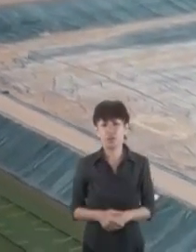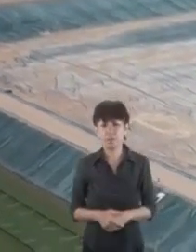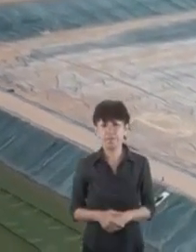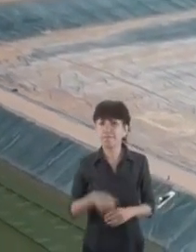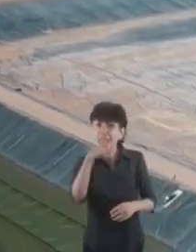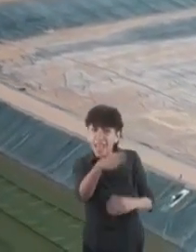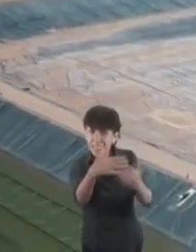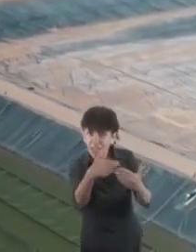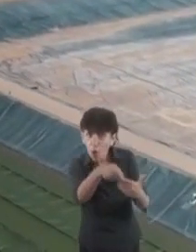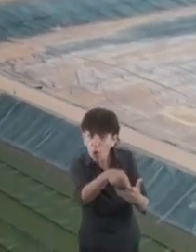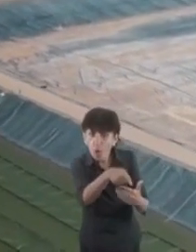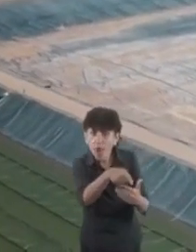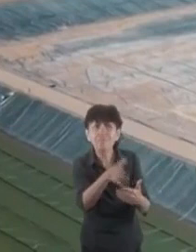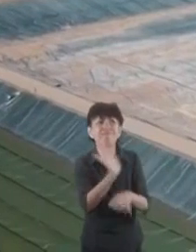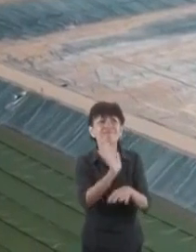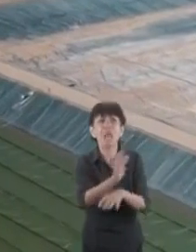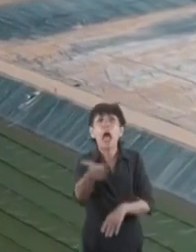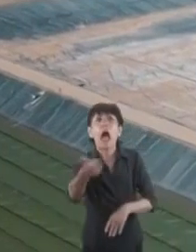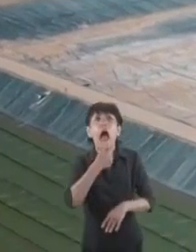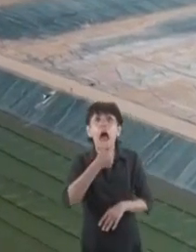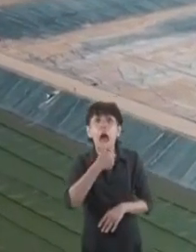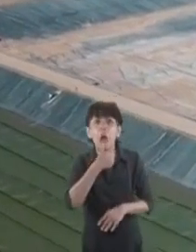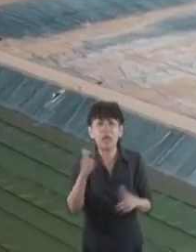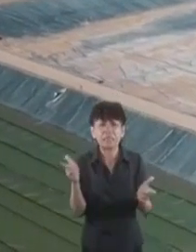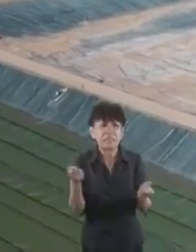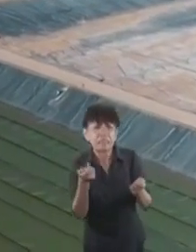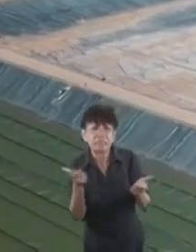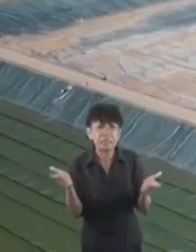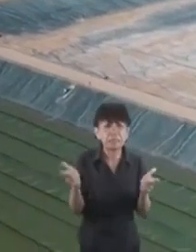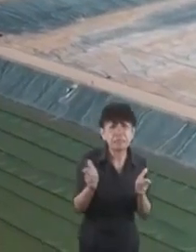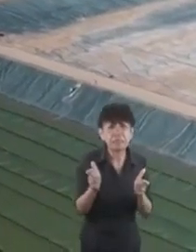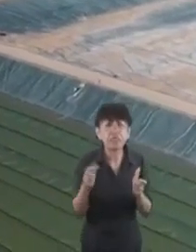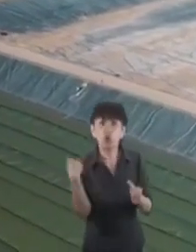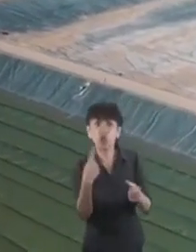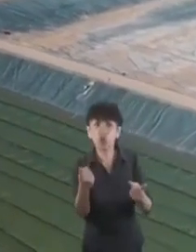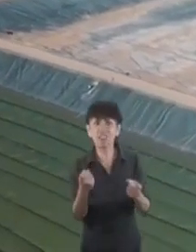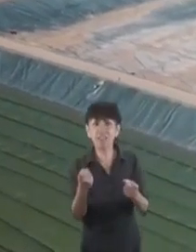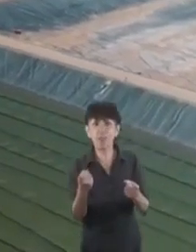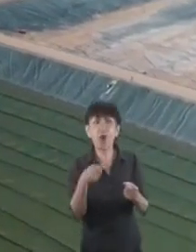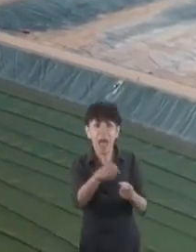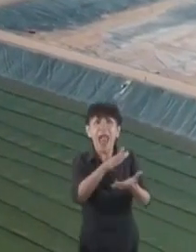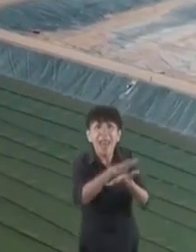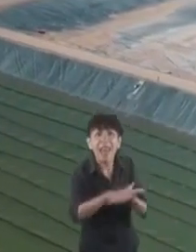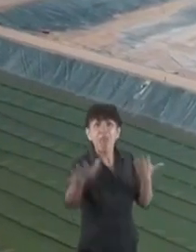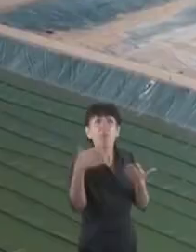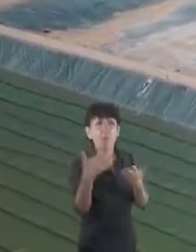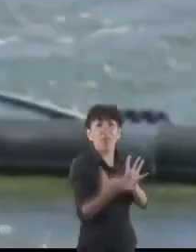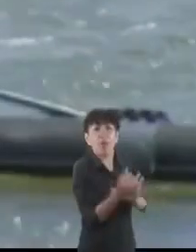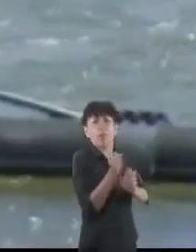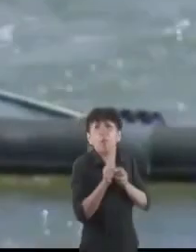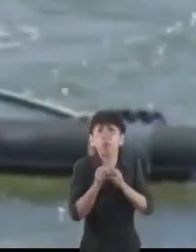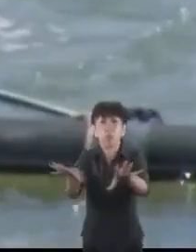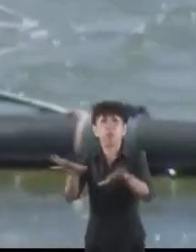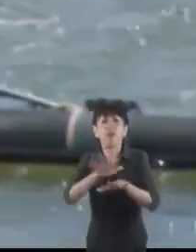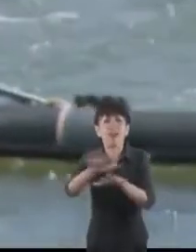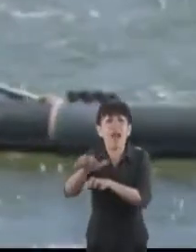obra? Recuperar agua, que falta, que hace falta. Recuperar agua para que 4.000 hectáreas